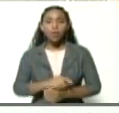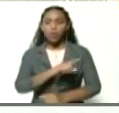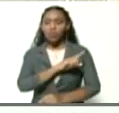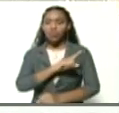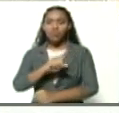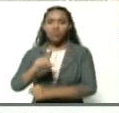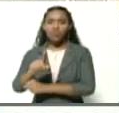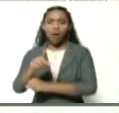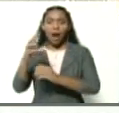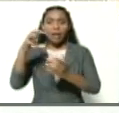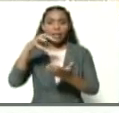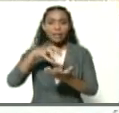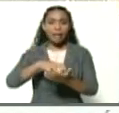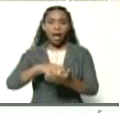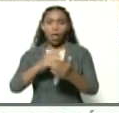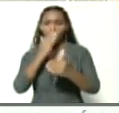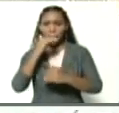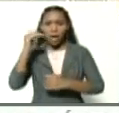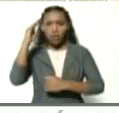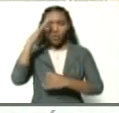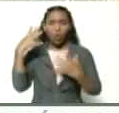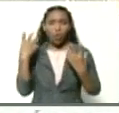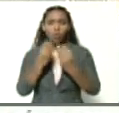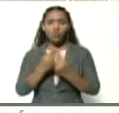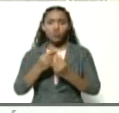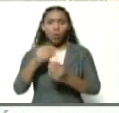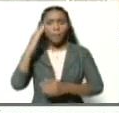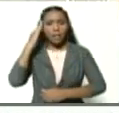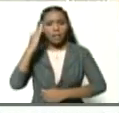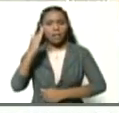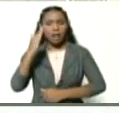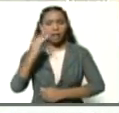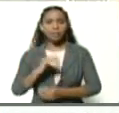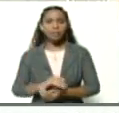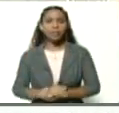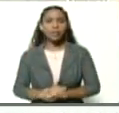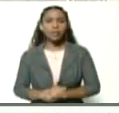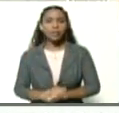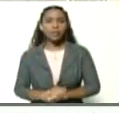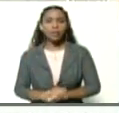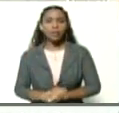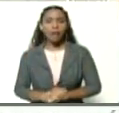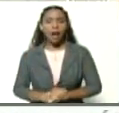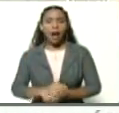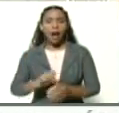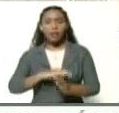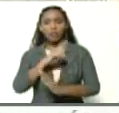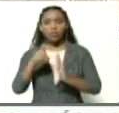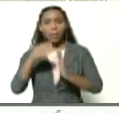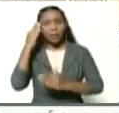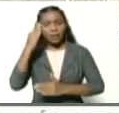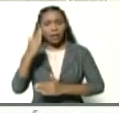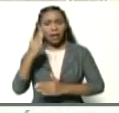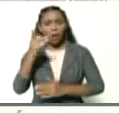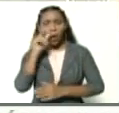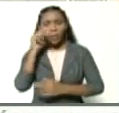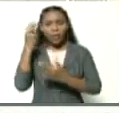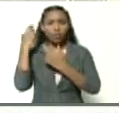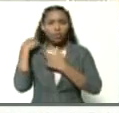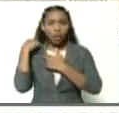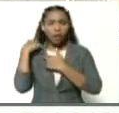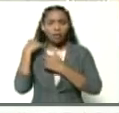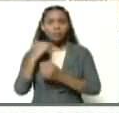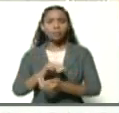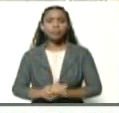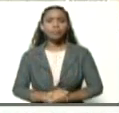ordenado al Estado Mayor Superior Conjunto de la Fuerza Armada Nacional Bolivariana, al general en jefe Vladimir Padrino López, al almirante